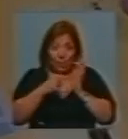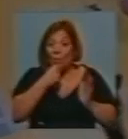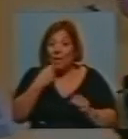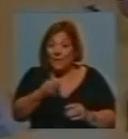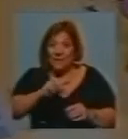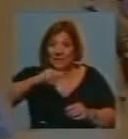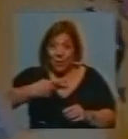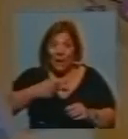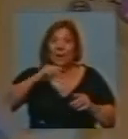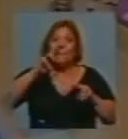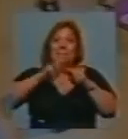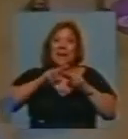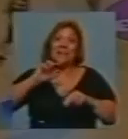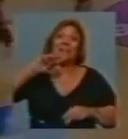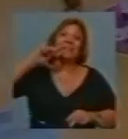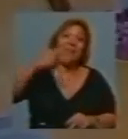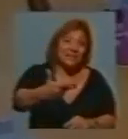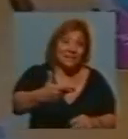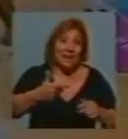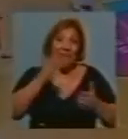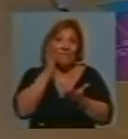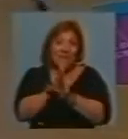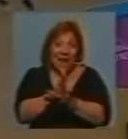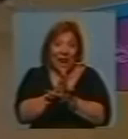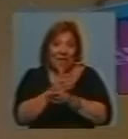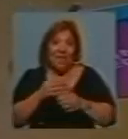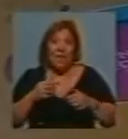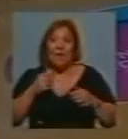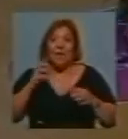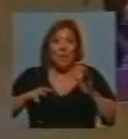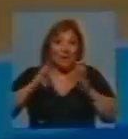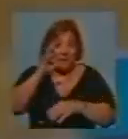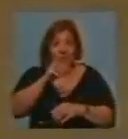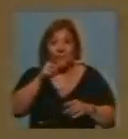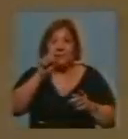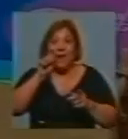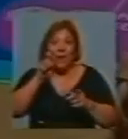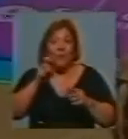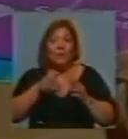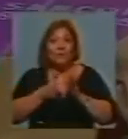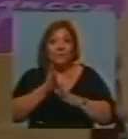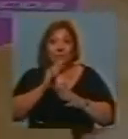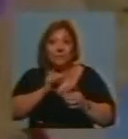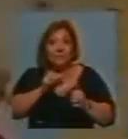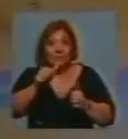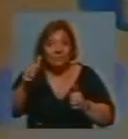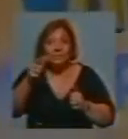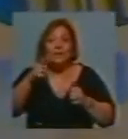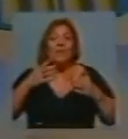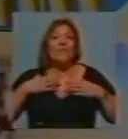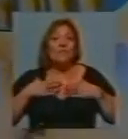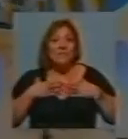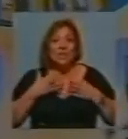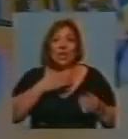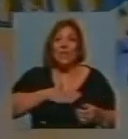el martes la tercera de las finales. Ahí estamos en el momento del alargue cuando Aguada iba sacando el partido. Es un tema el del físico. El Defensor